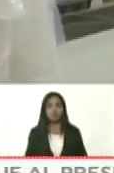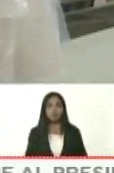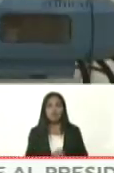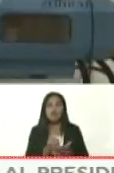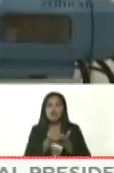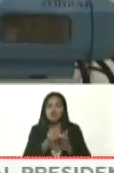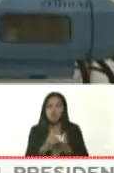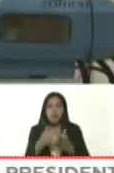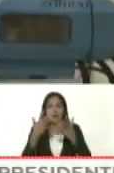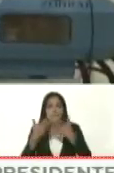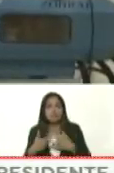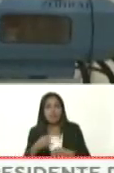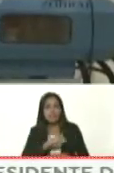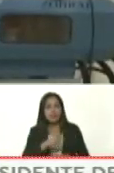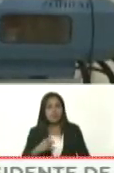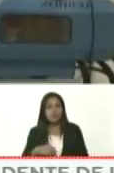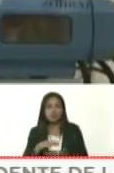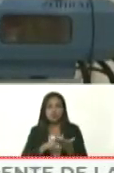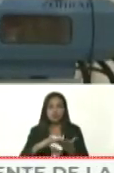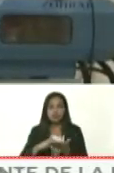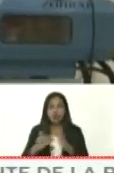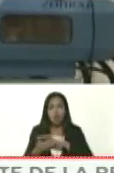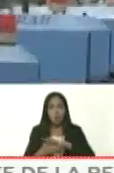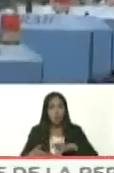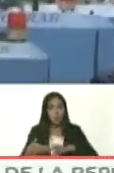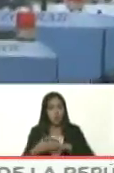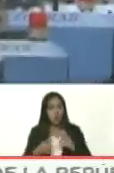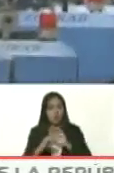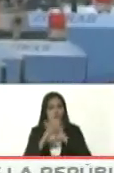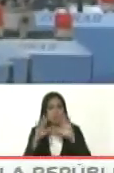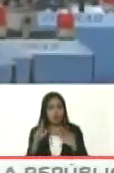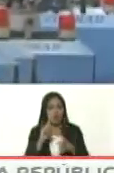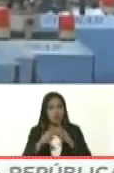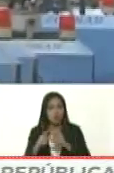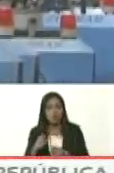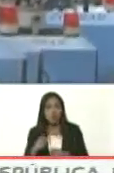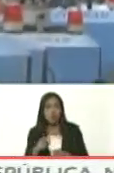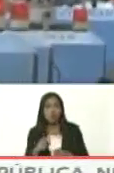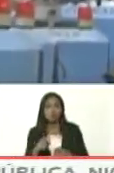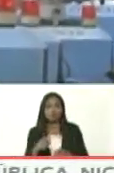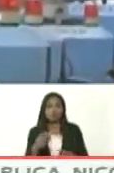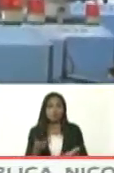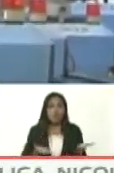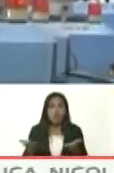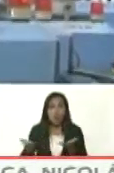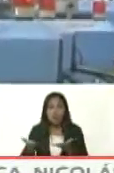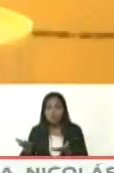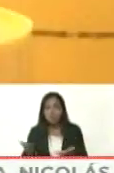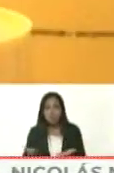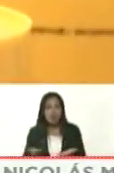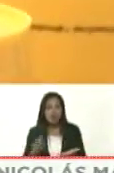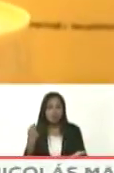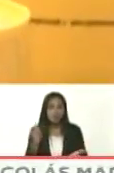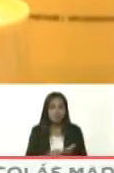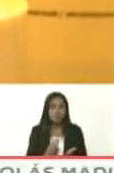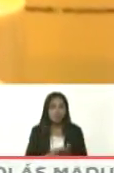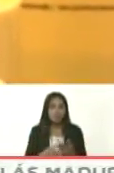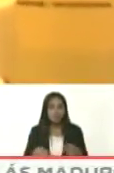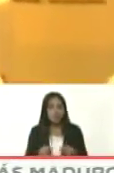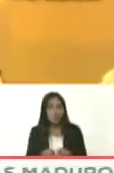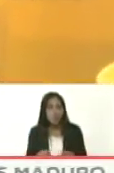Ayudar a los empresarios privados a resolver sus problemas de logística, de insumos, de